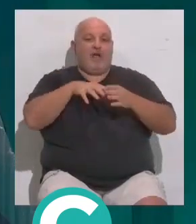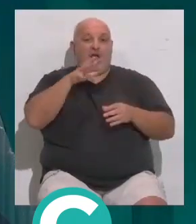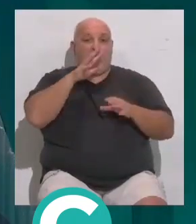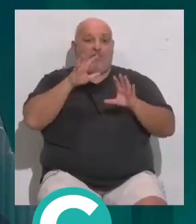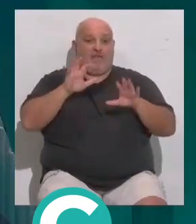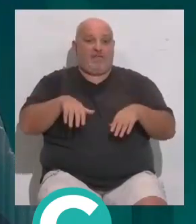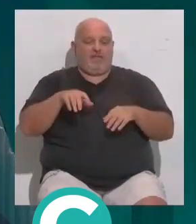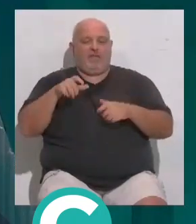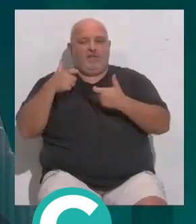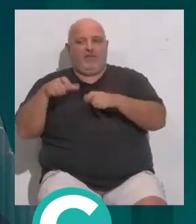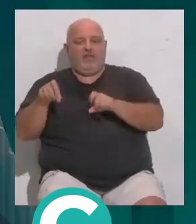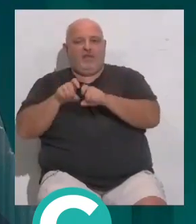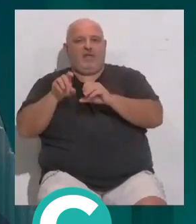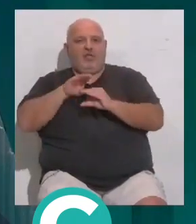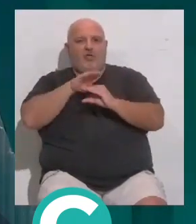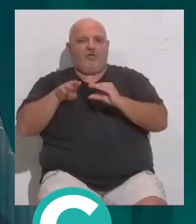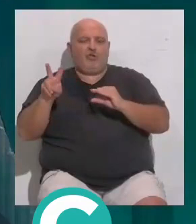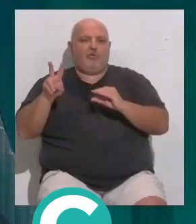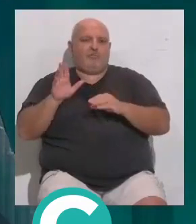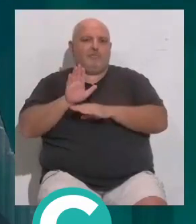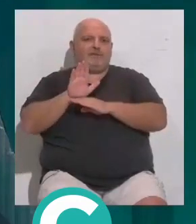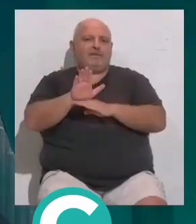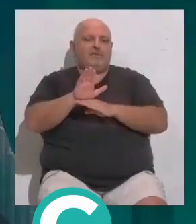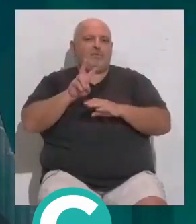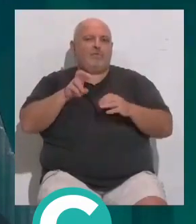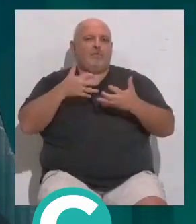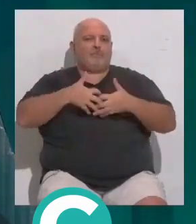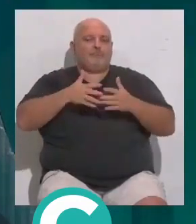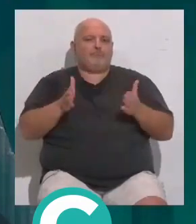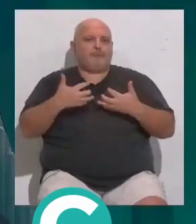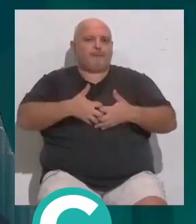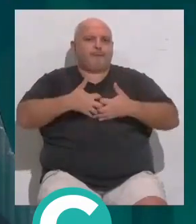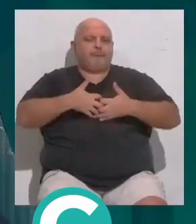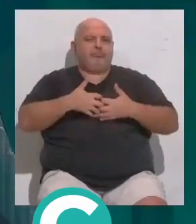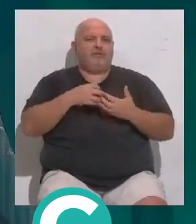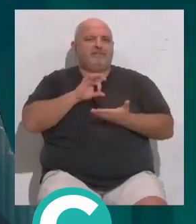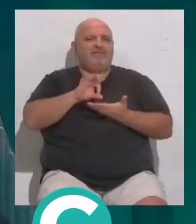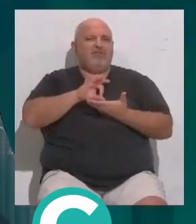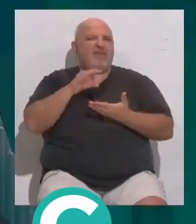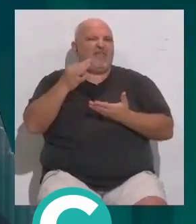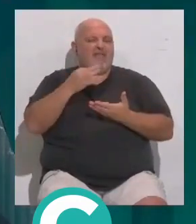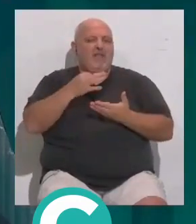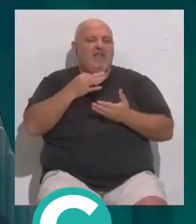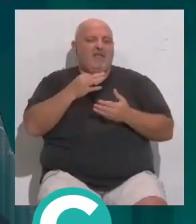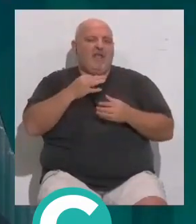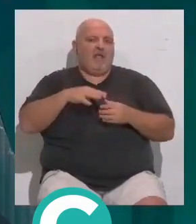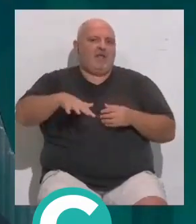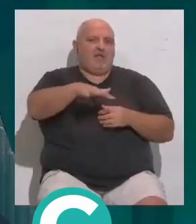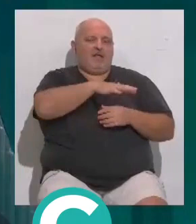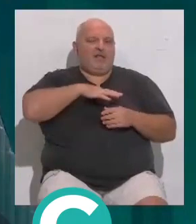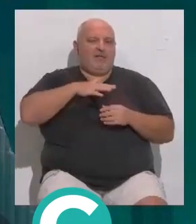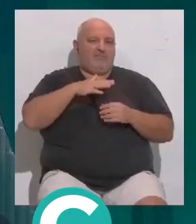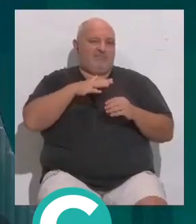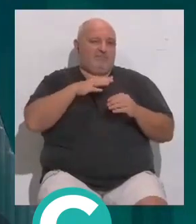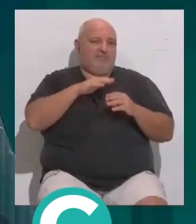y el consorcio de la Zona Franca han presentado estas nuevas instalaciones que prestarán servicio al desarrollo tanto del